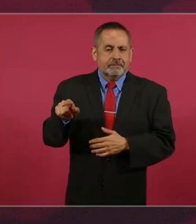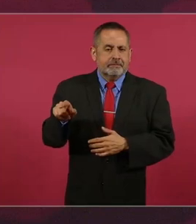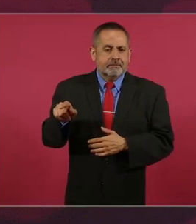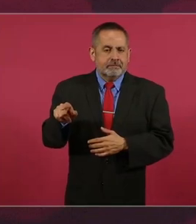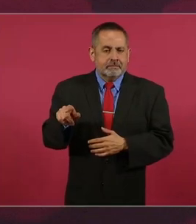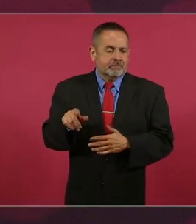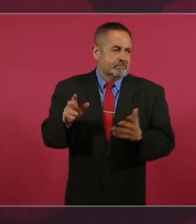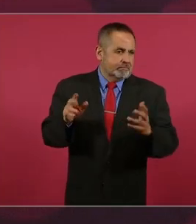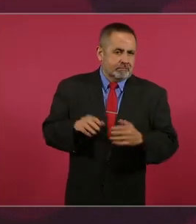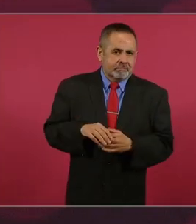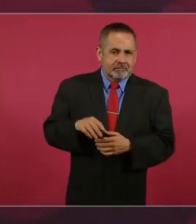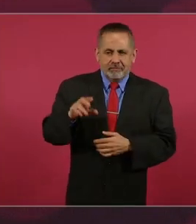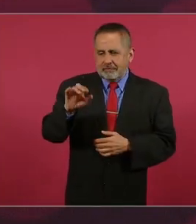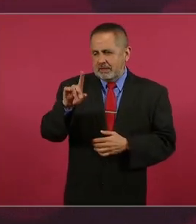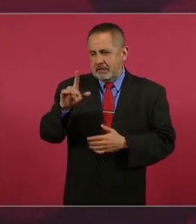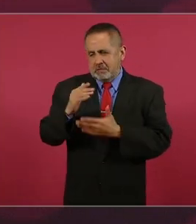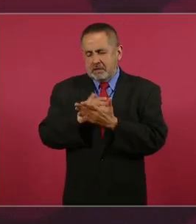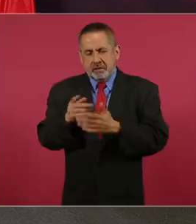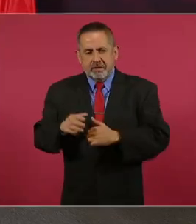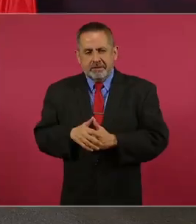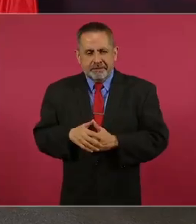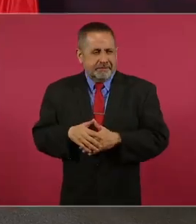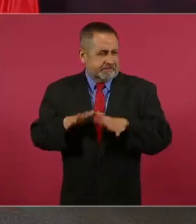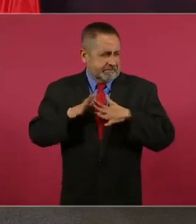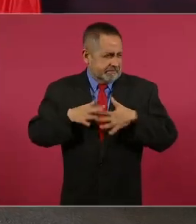o diría Claudia menos, pero